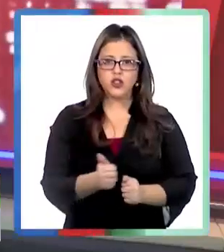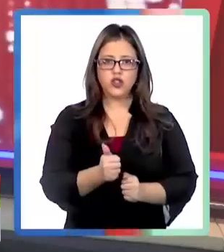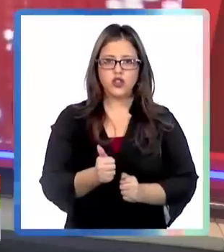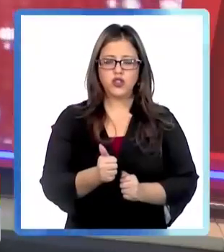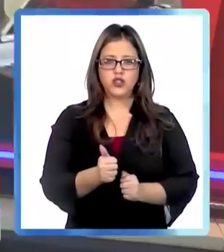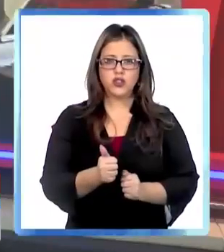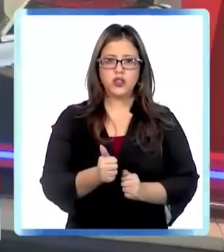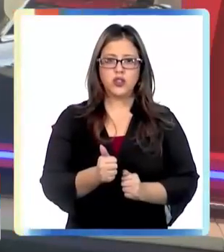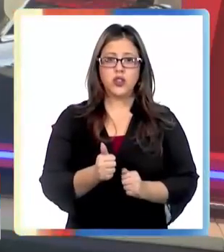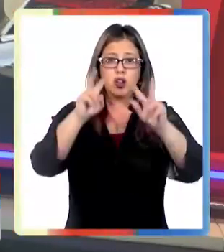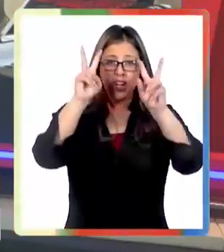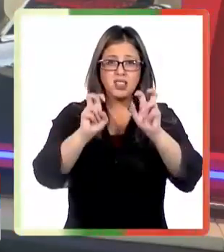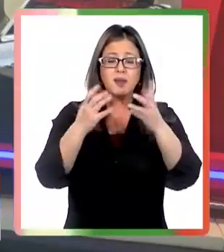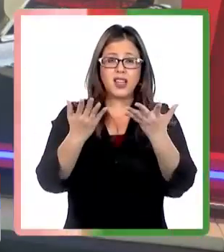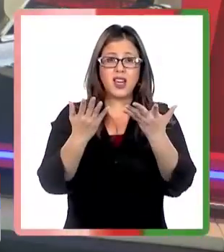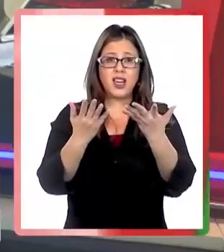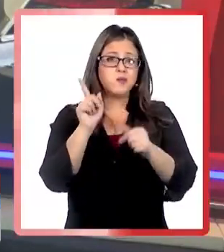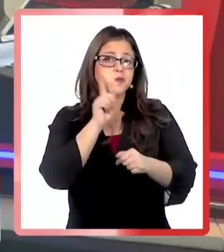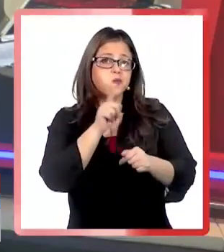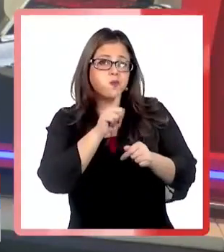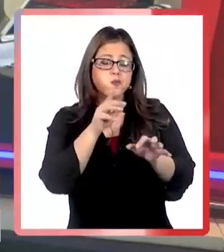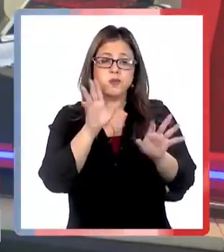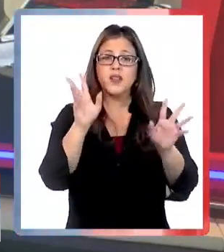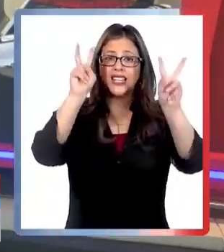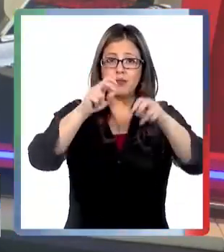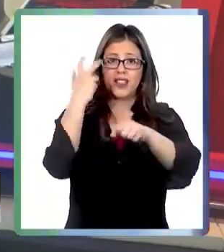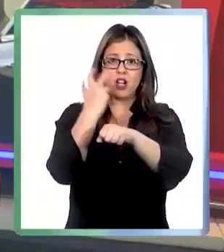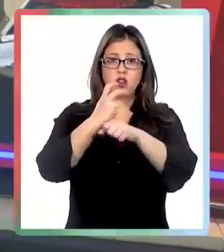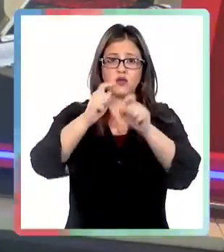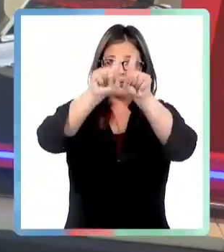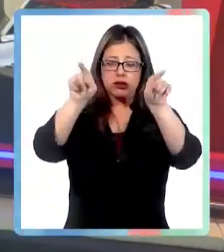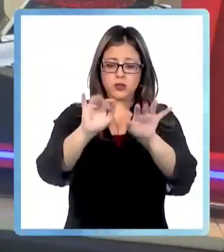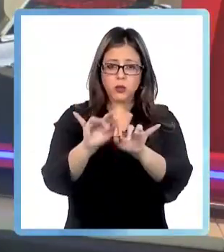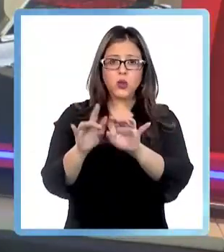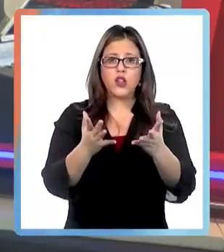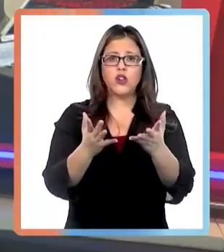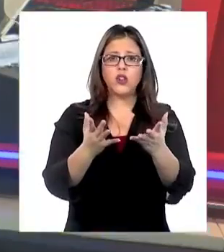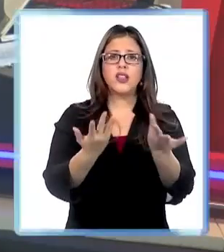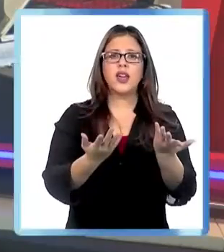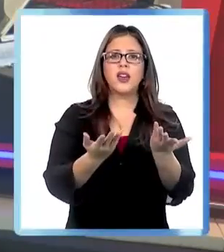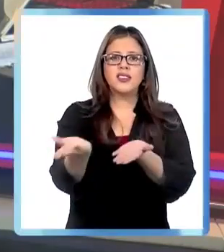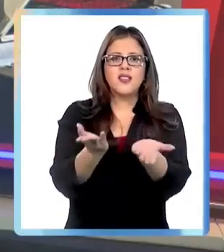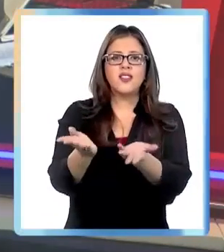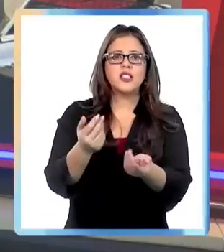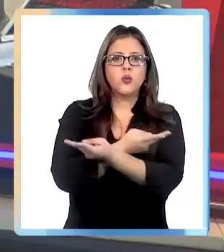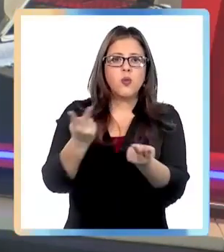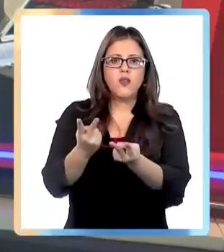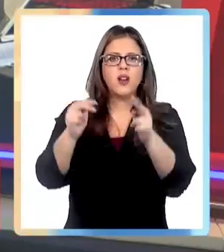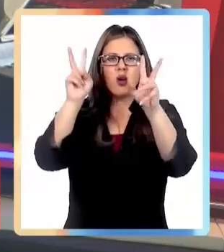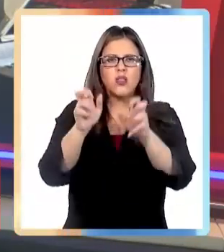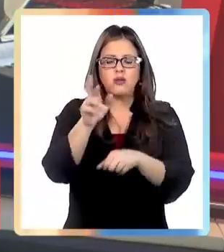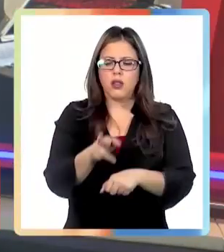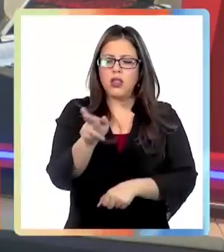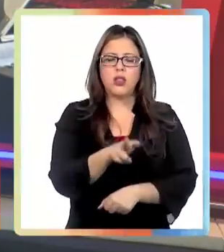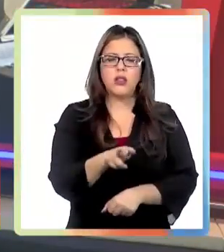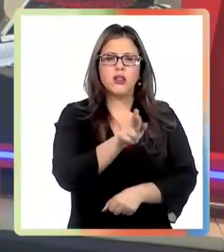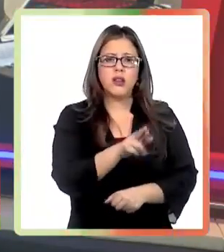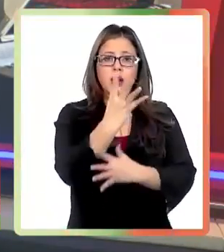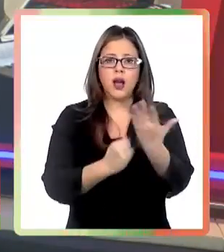bienvenidas y bienvenidos. Más que el cuento del tío, el robo de computadores en distintas reparticiones públicas ya parece un cuento de